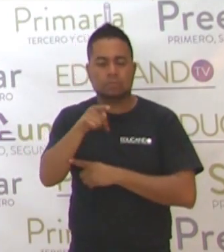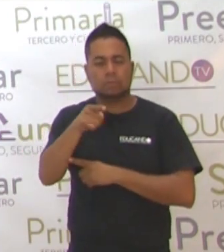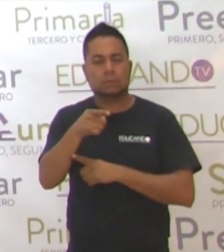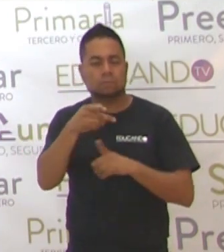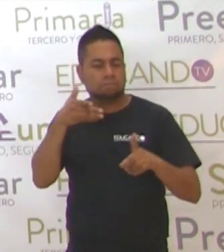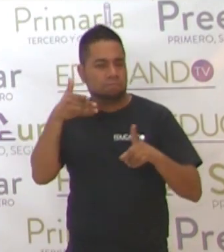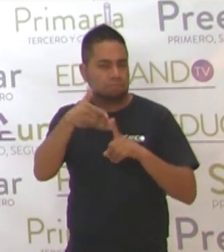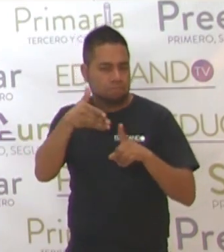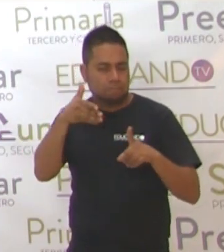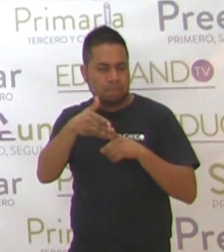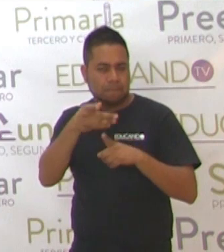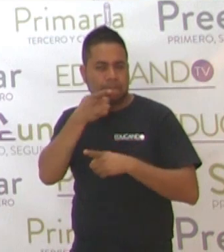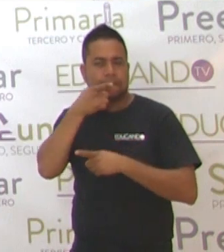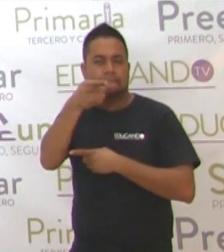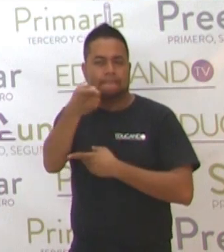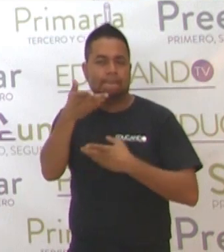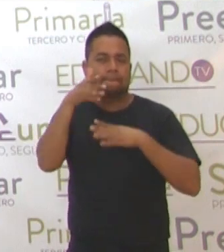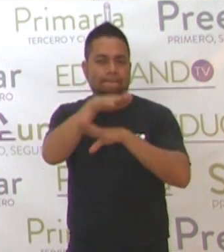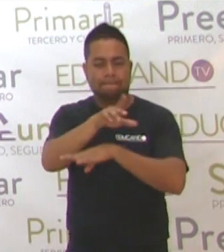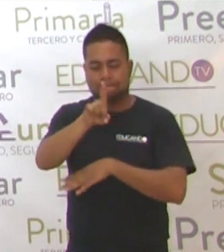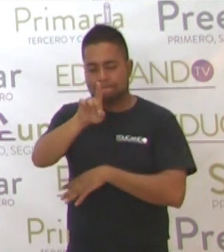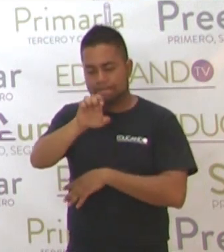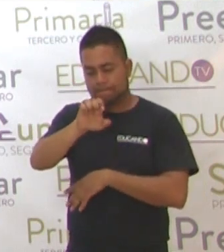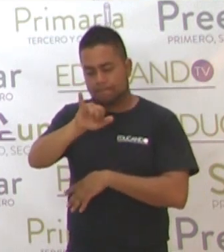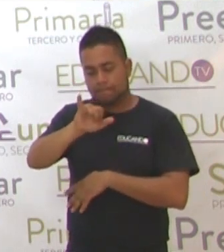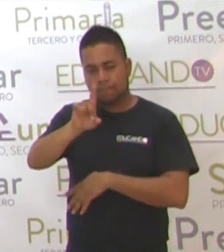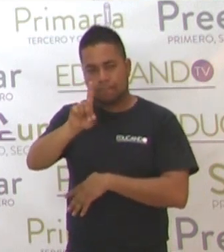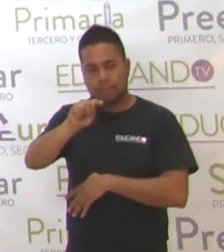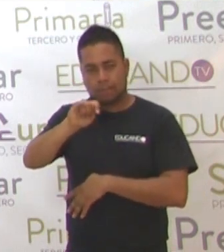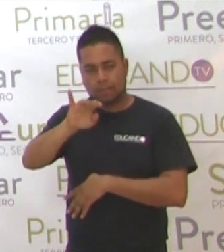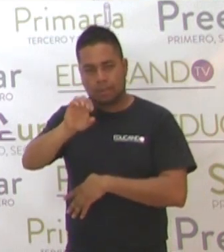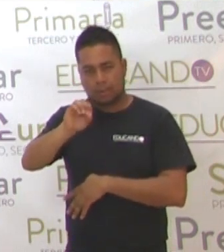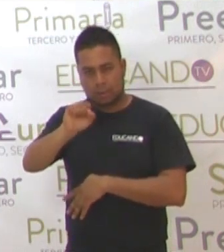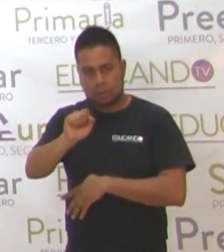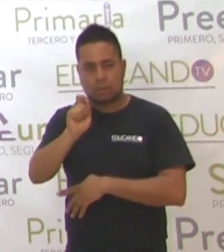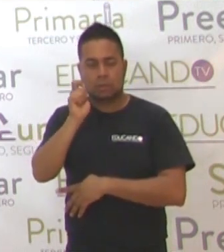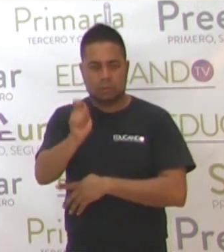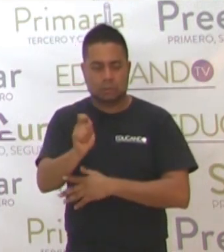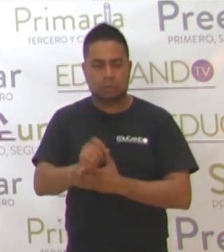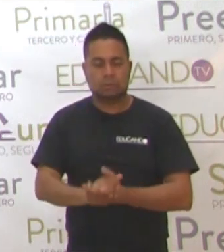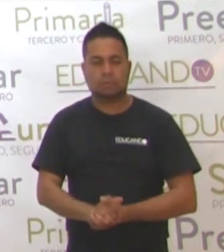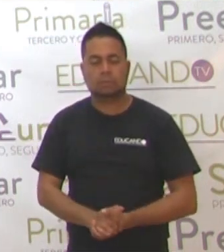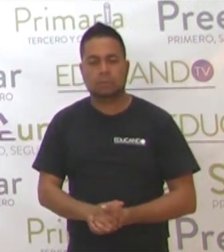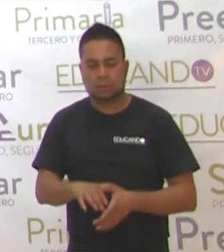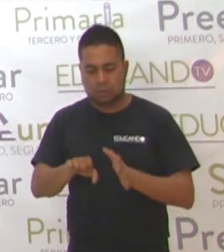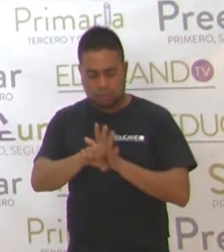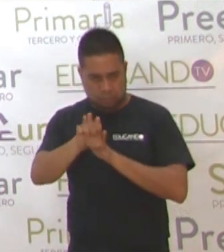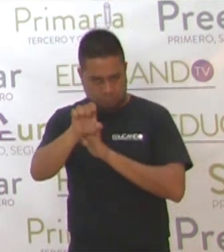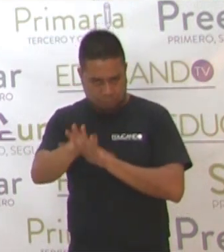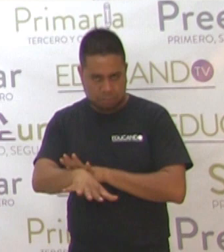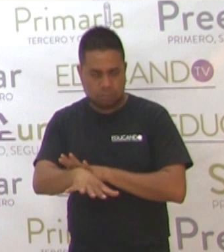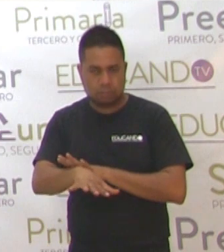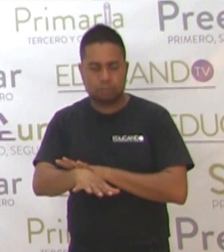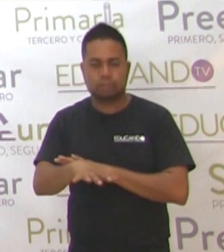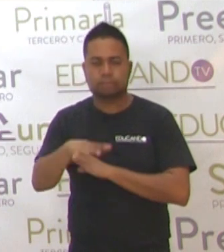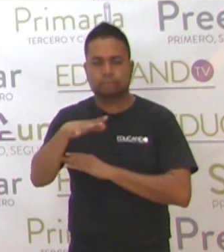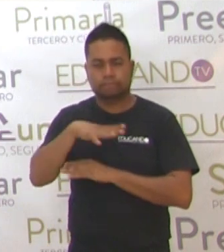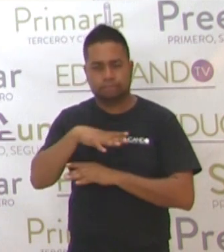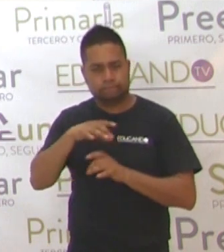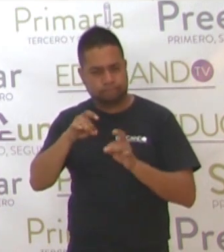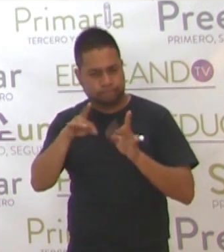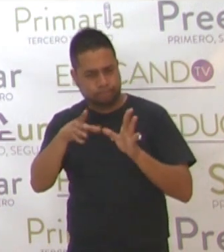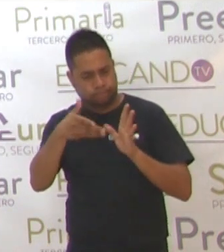referencia en los dípticos bien ejemplo estamos en una presentación